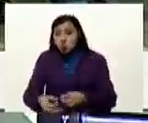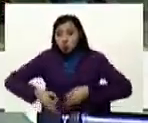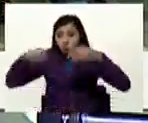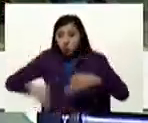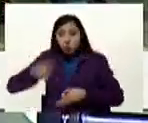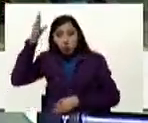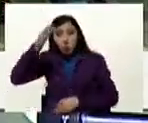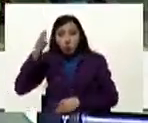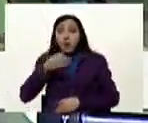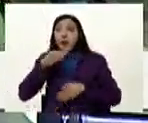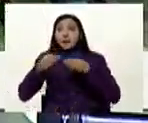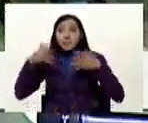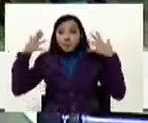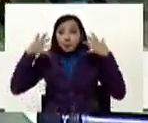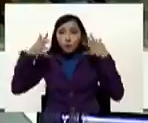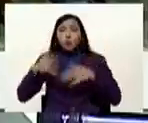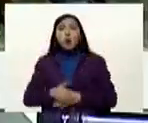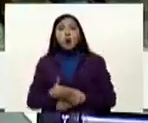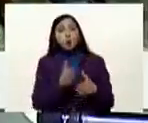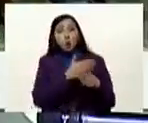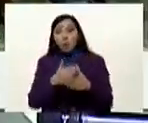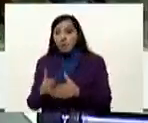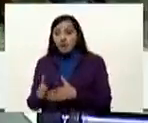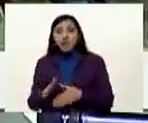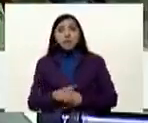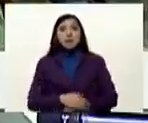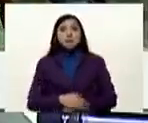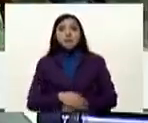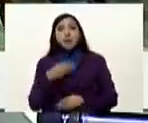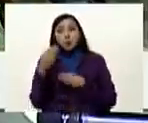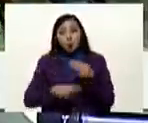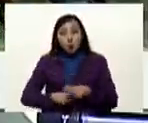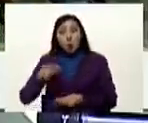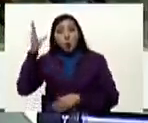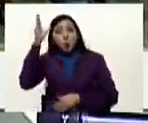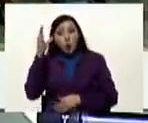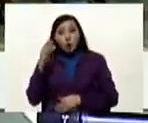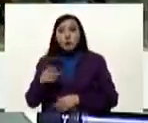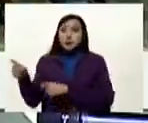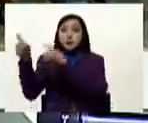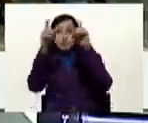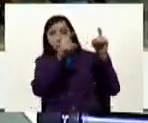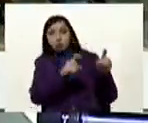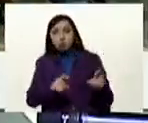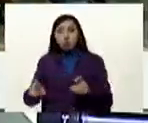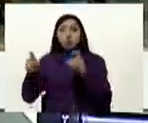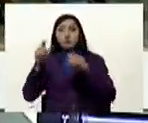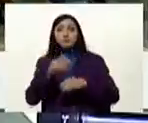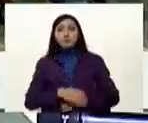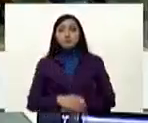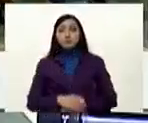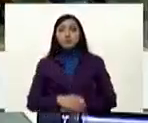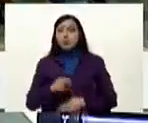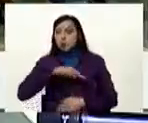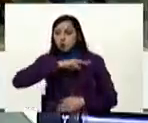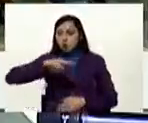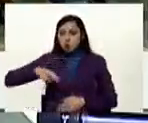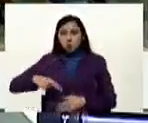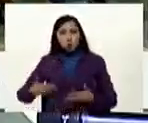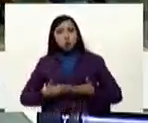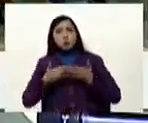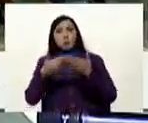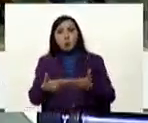conscientes, explicadas, compartidas, con creación de conciencia permanente. Hemos ido